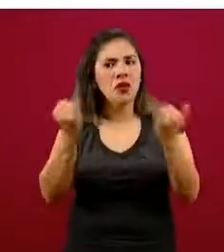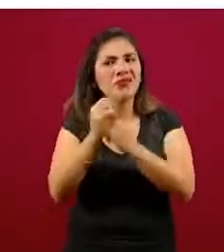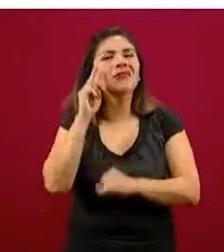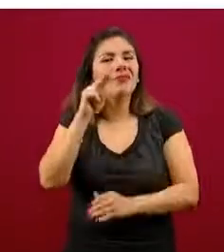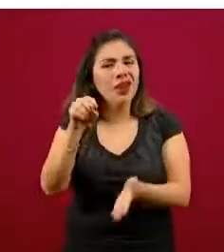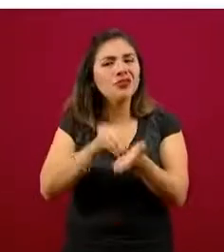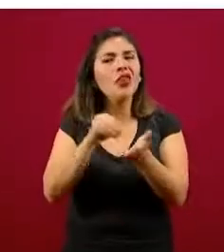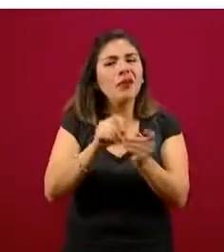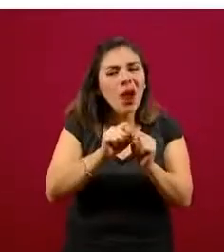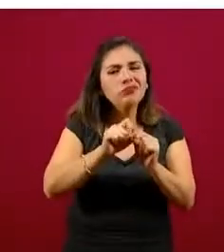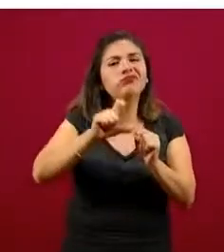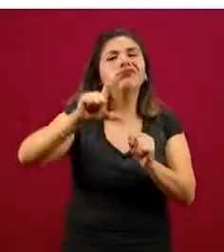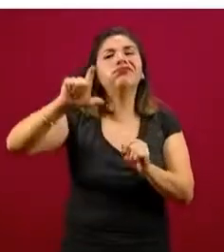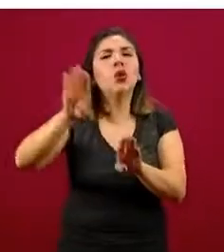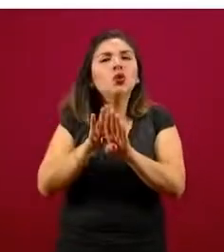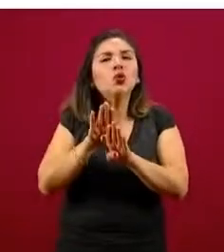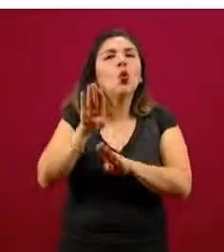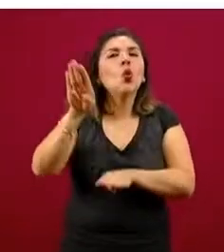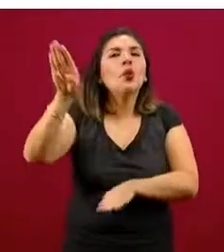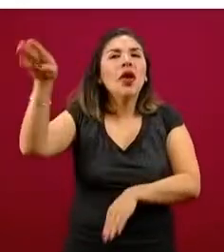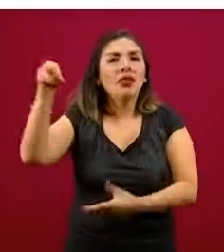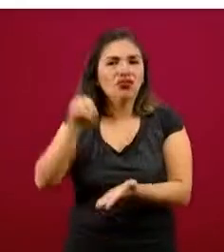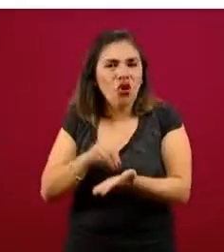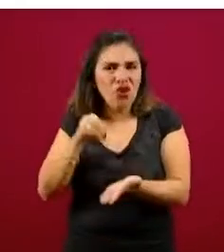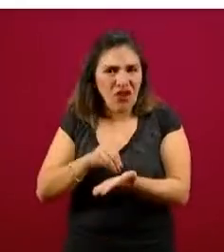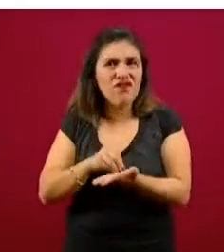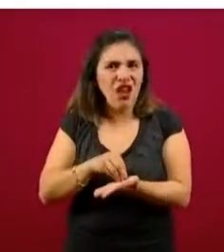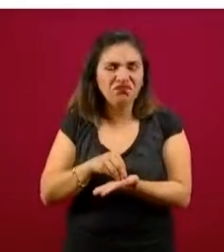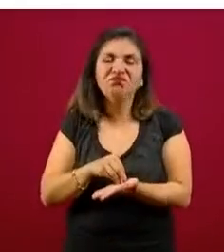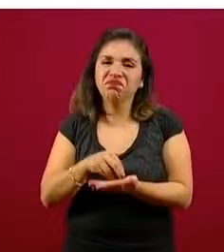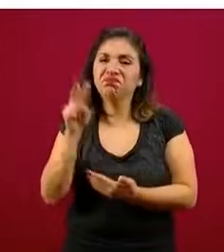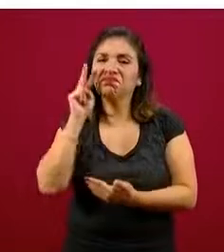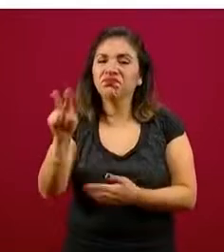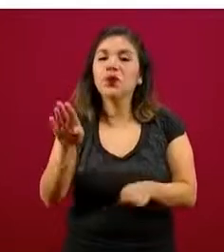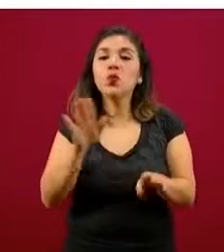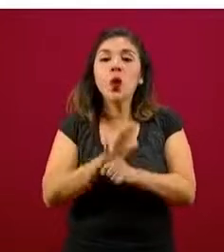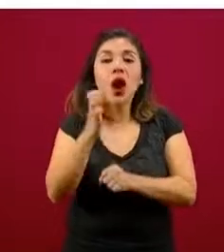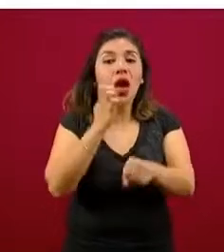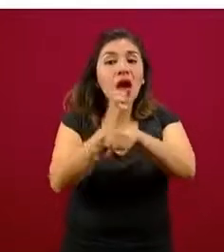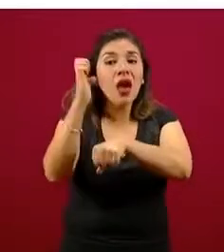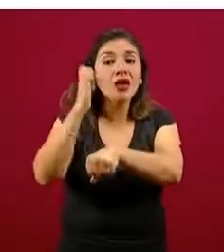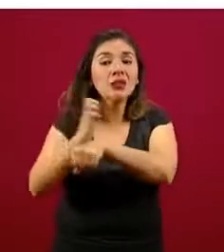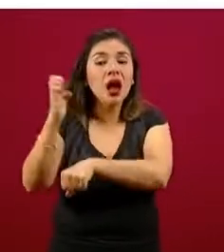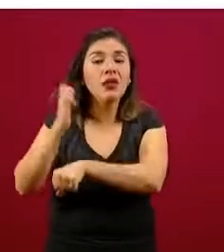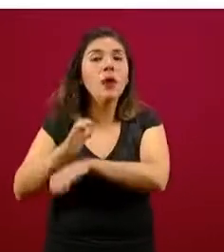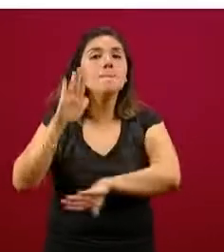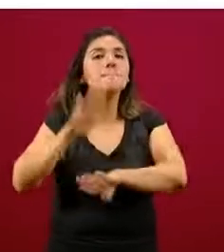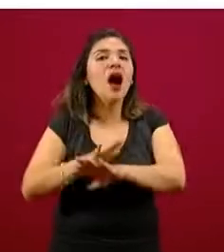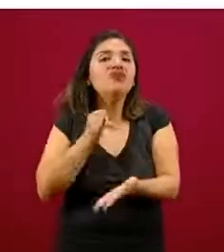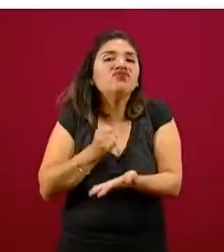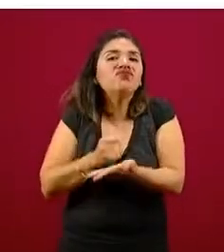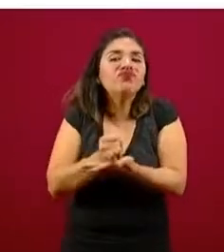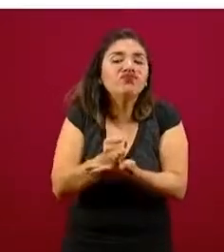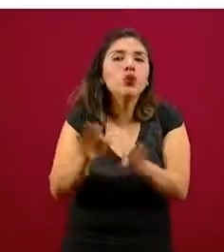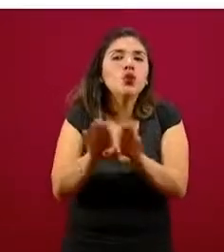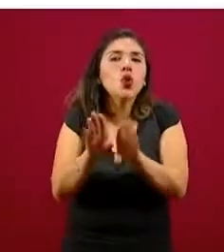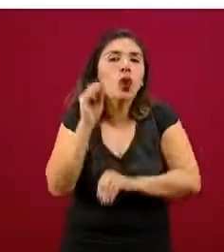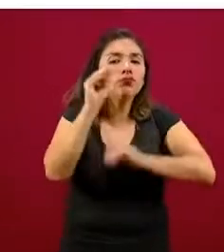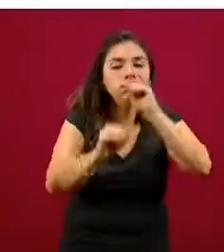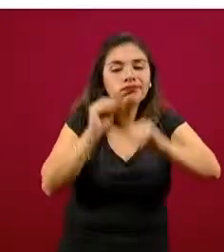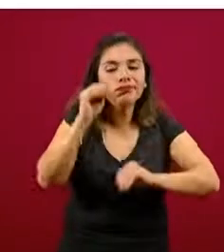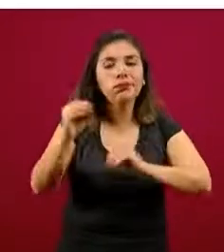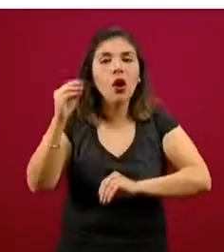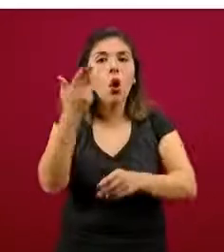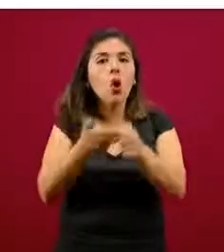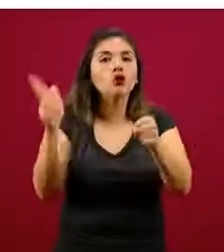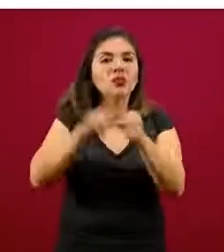ascendente que ha tenido el comportamiento de estas unidades, en donde son las entidades federativas las que las van definiendo, las van equipando y